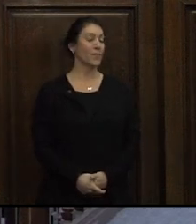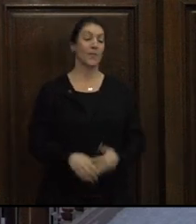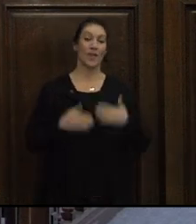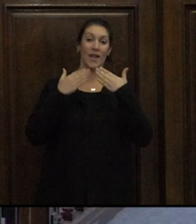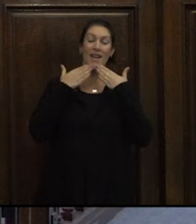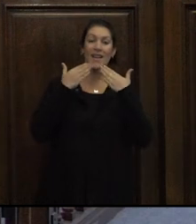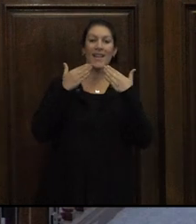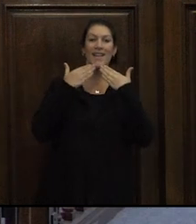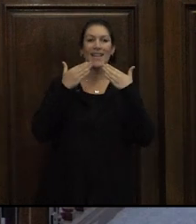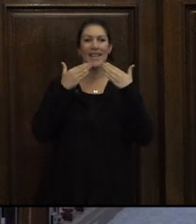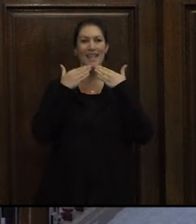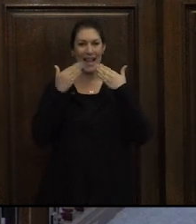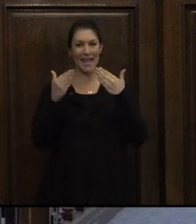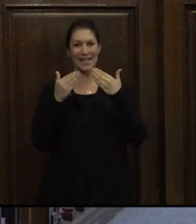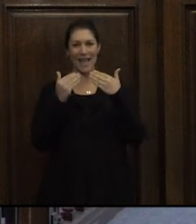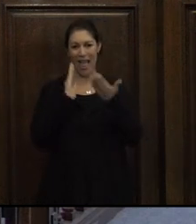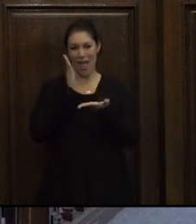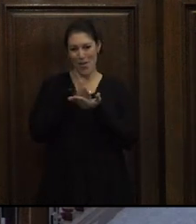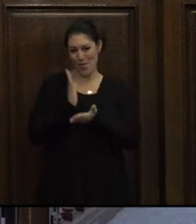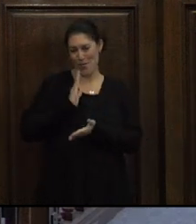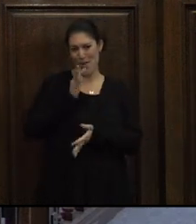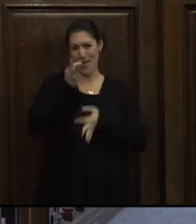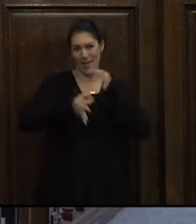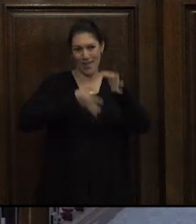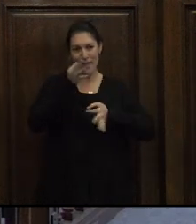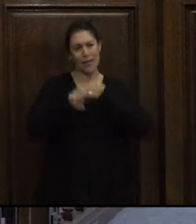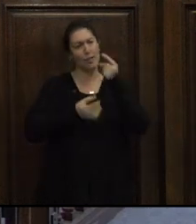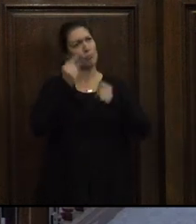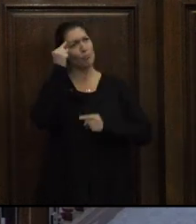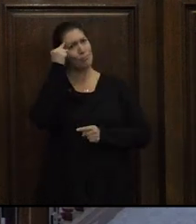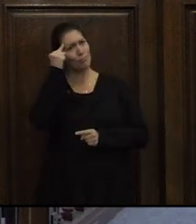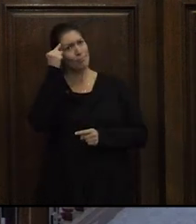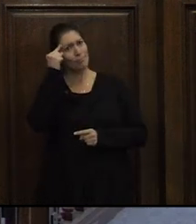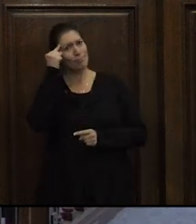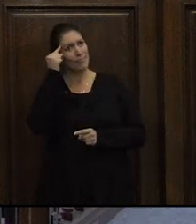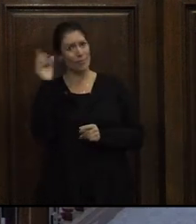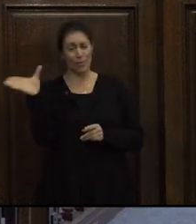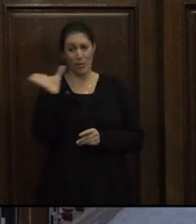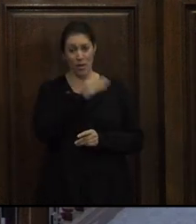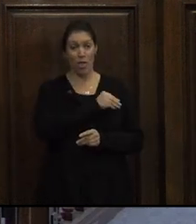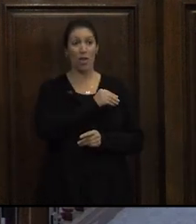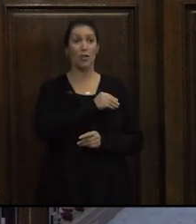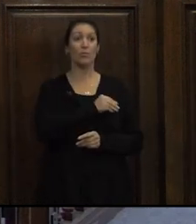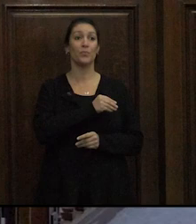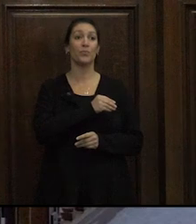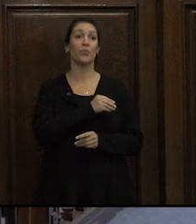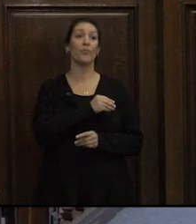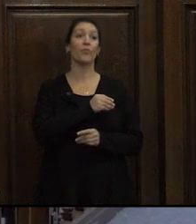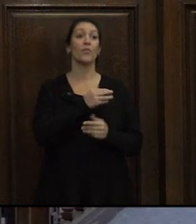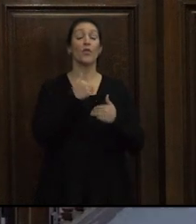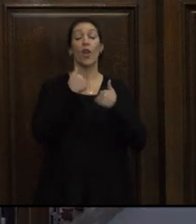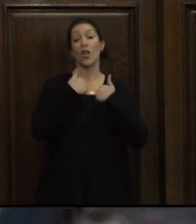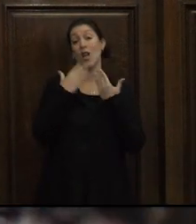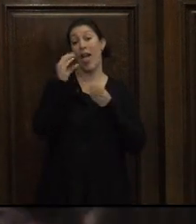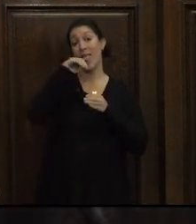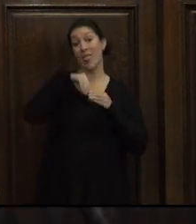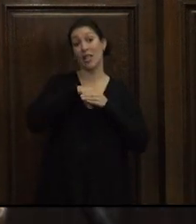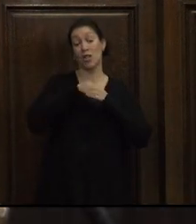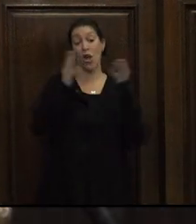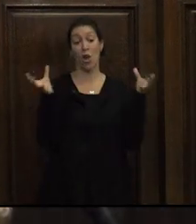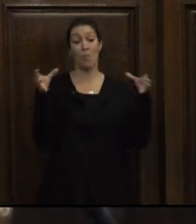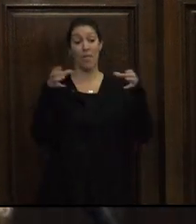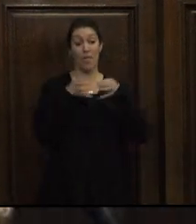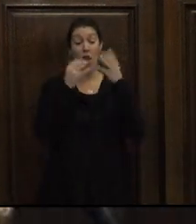Bueno, muchas gracias a esta última ponencia que nos deja a todos pensando. En mi calidad de integrante del